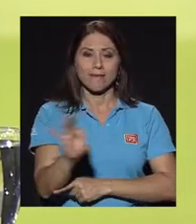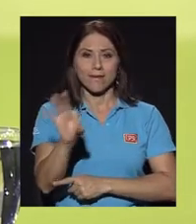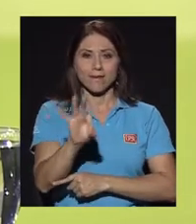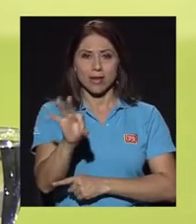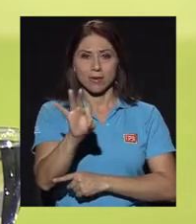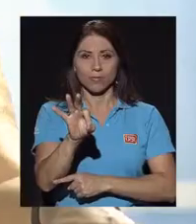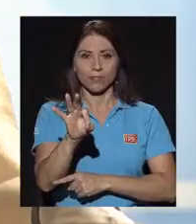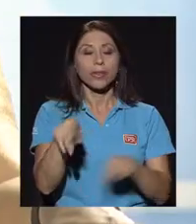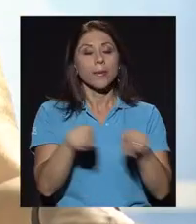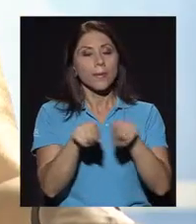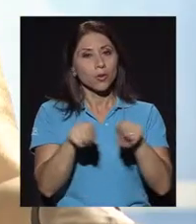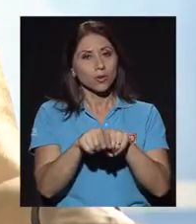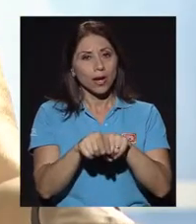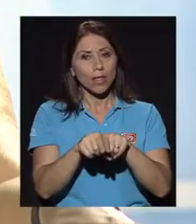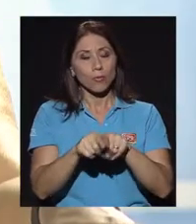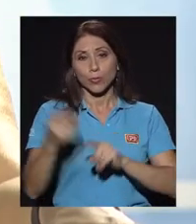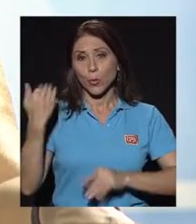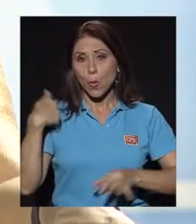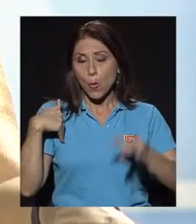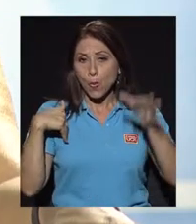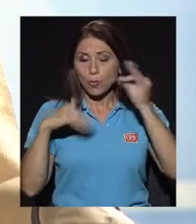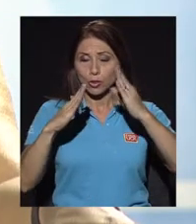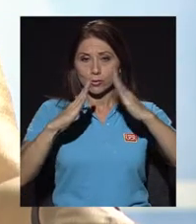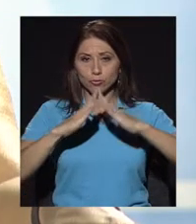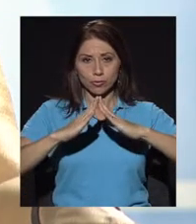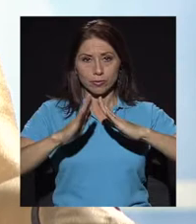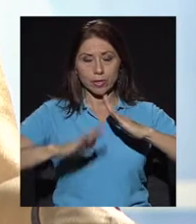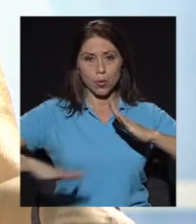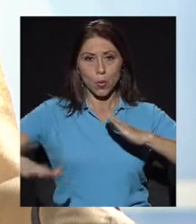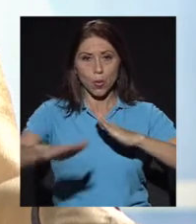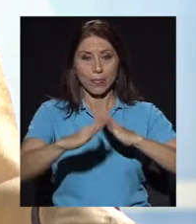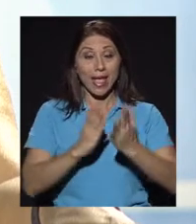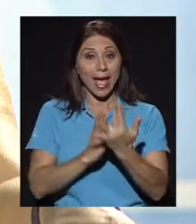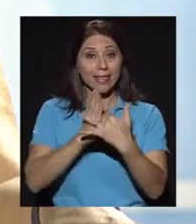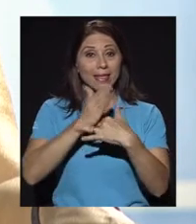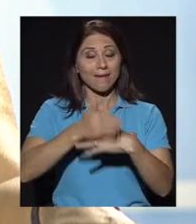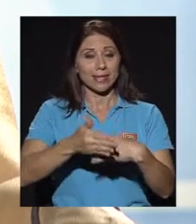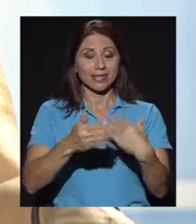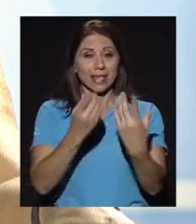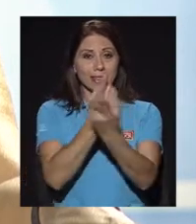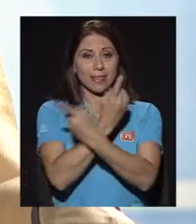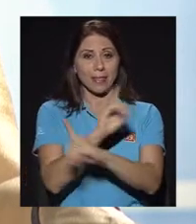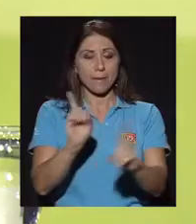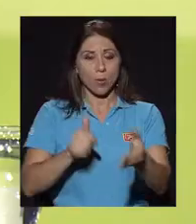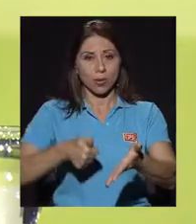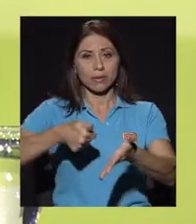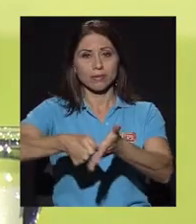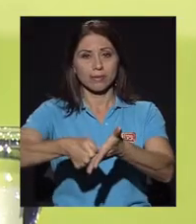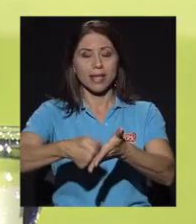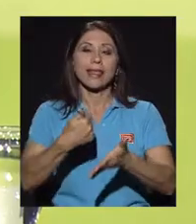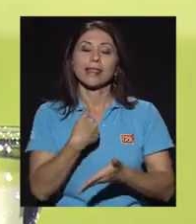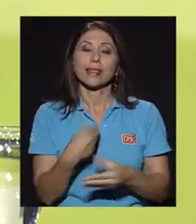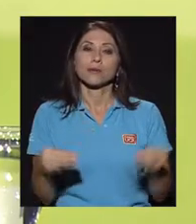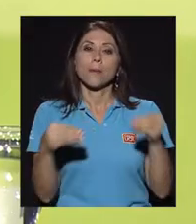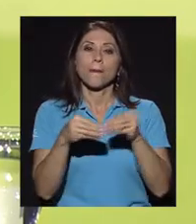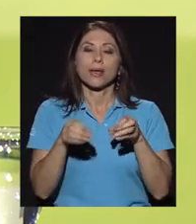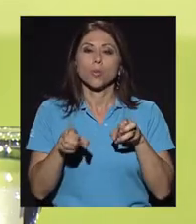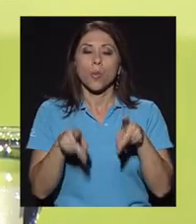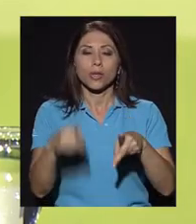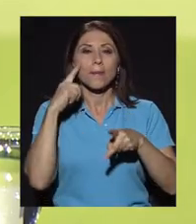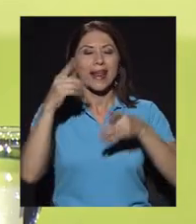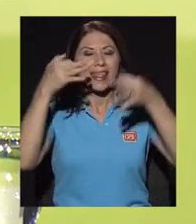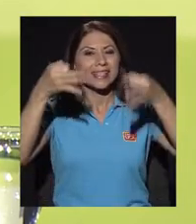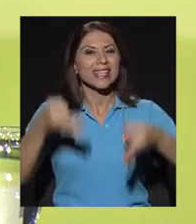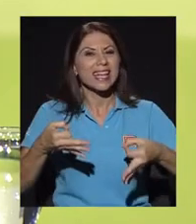de febrero. Y por otro lado, las y los ciudadanos, a partir de este ejercicio democrático, contaremos con mayores elementos